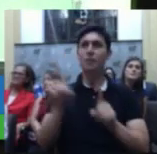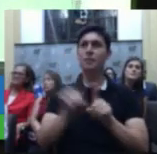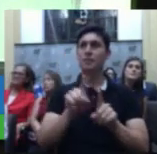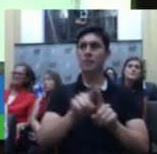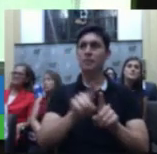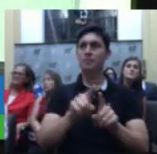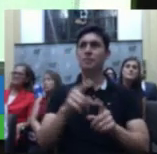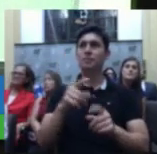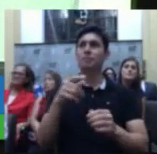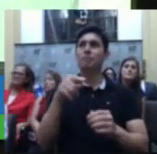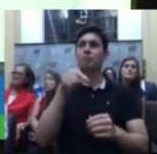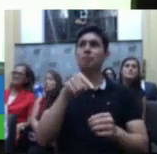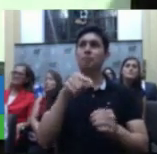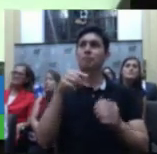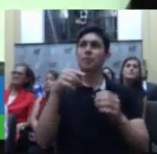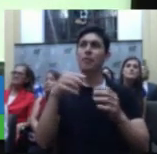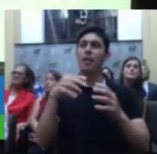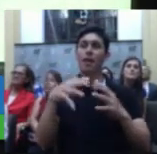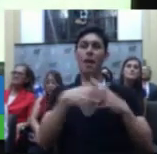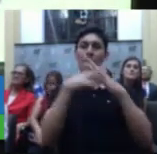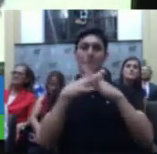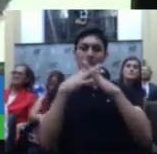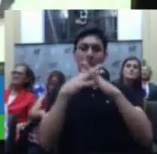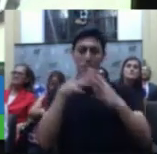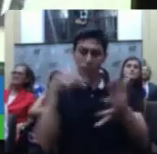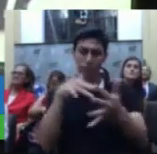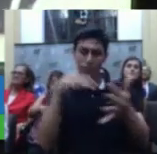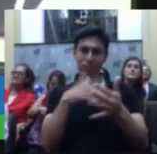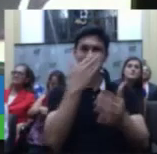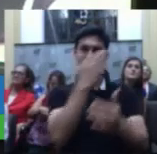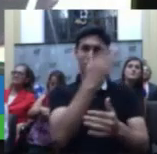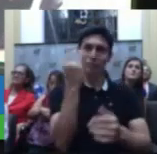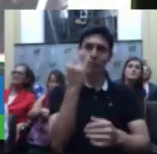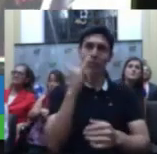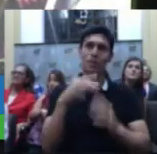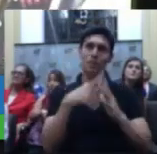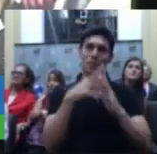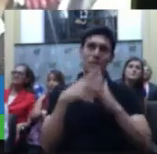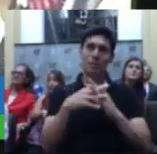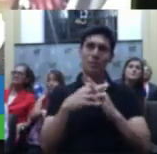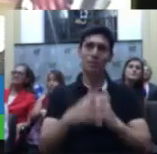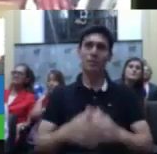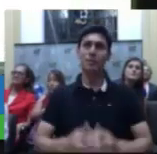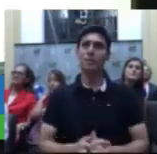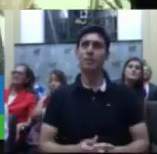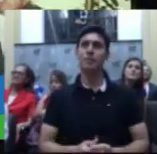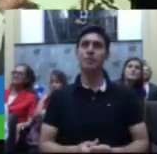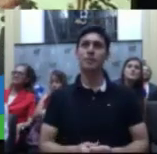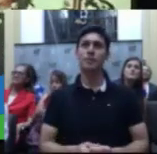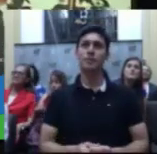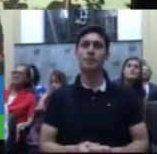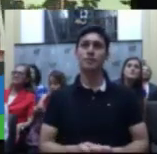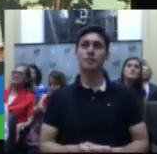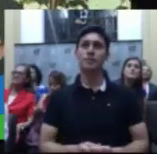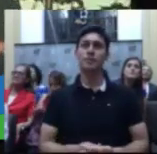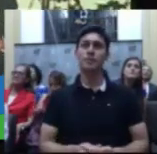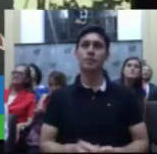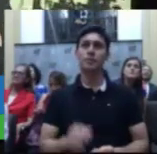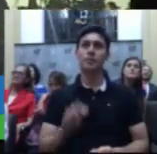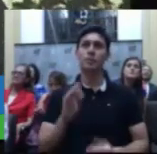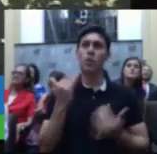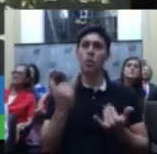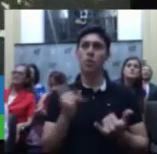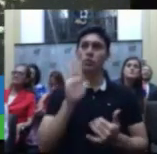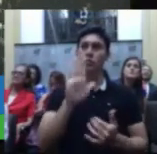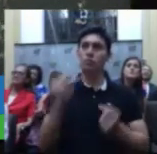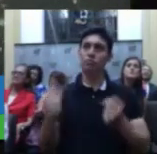de Wisconsin, en Estados Unidos. Actualmente es miembro de la Asamblea Universitaria. En el ámbito legal, sus